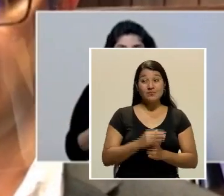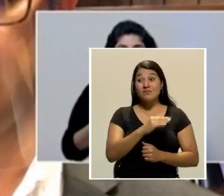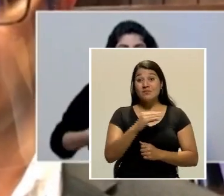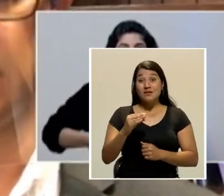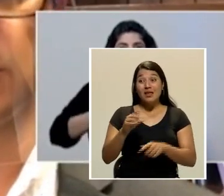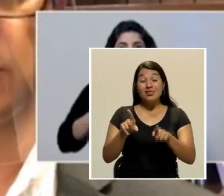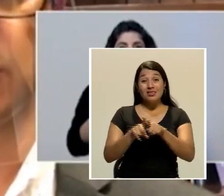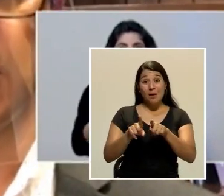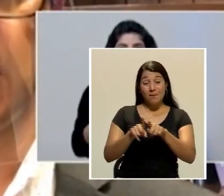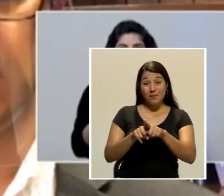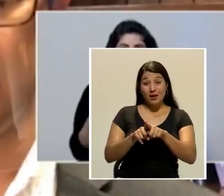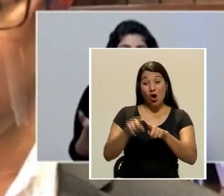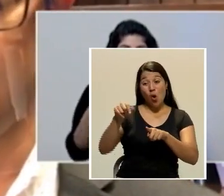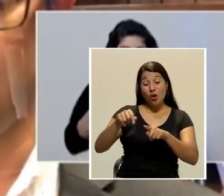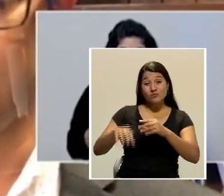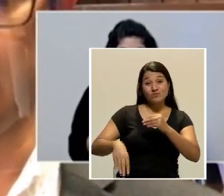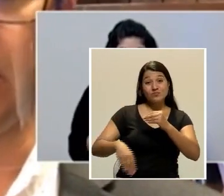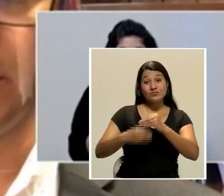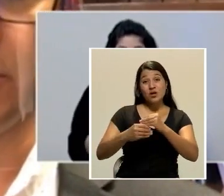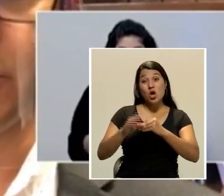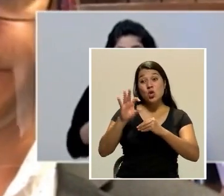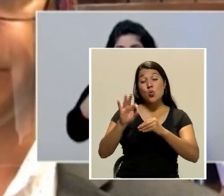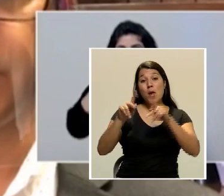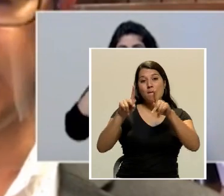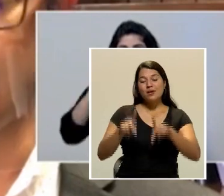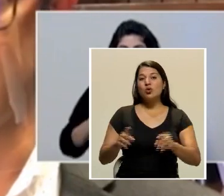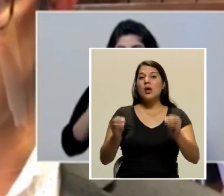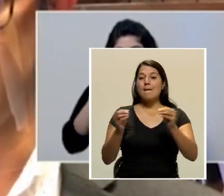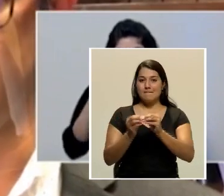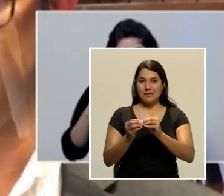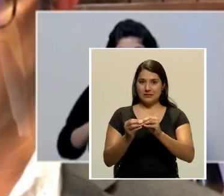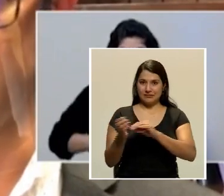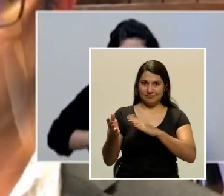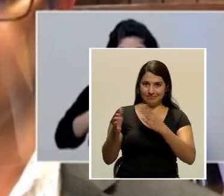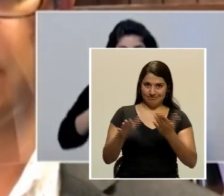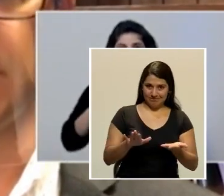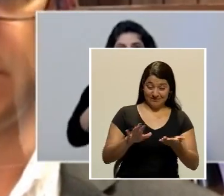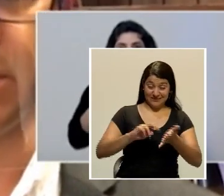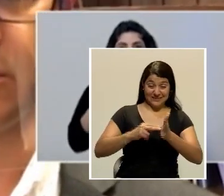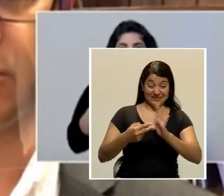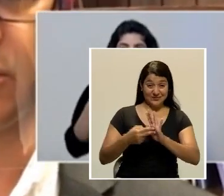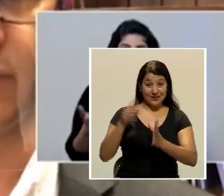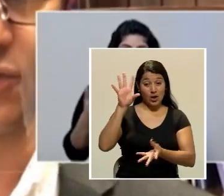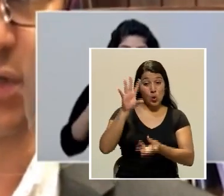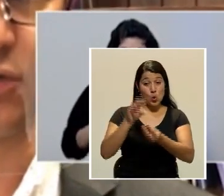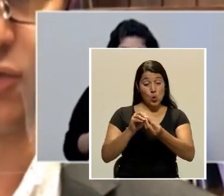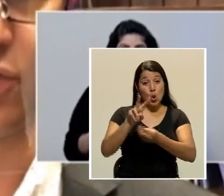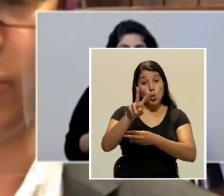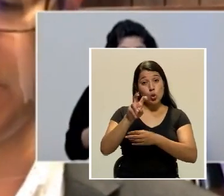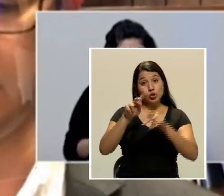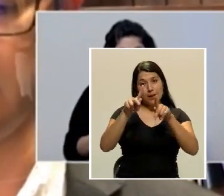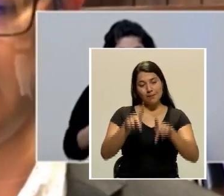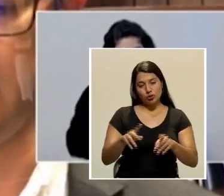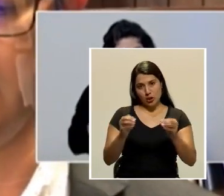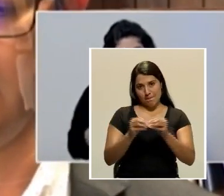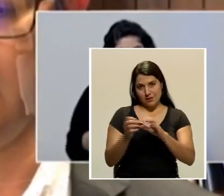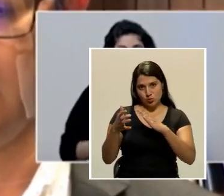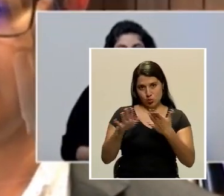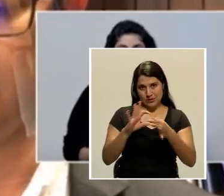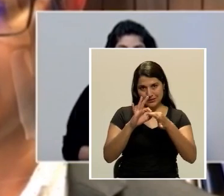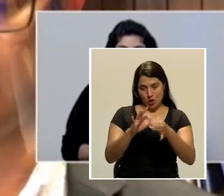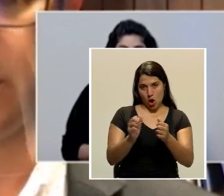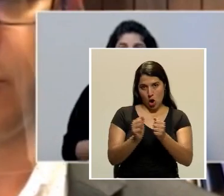de 200 fallecimientos. Cumplimos exactamente 5 meses desde que iniciamos el reporte de casos de COVID-19 en nuestro